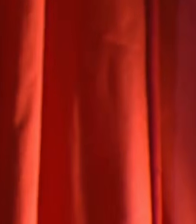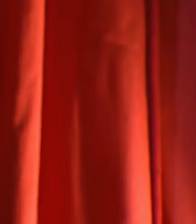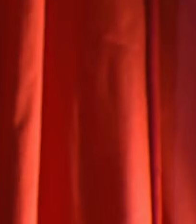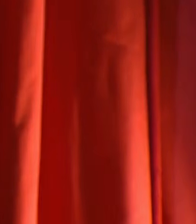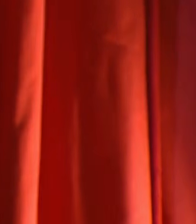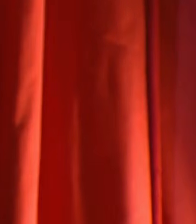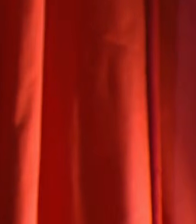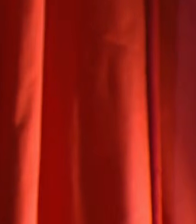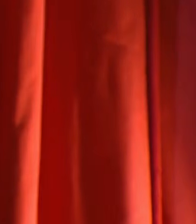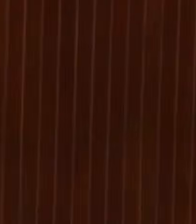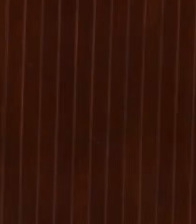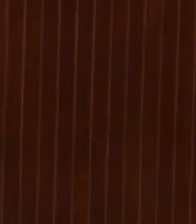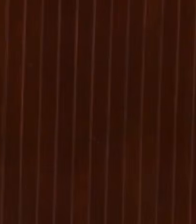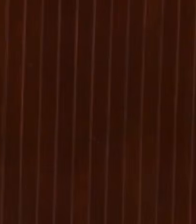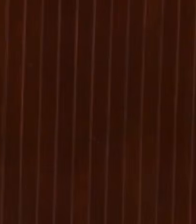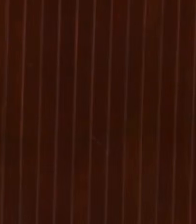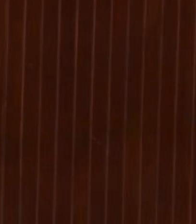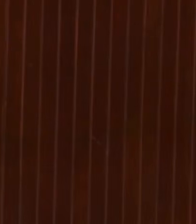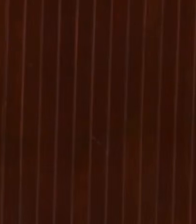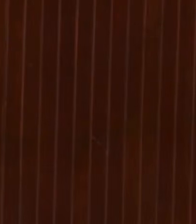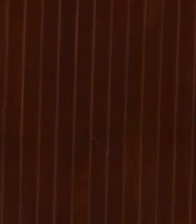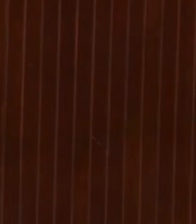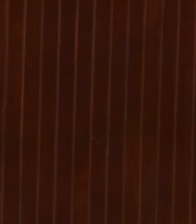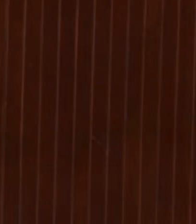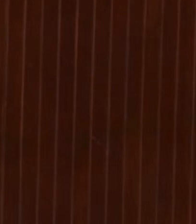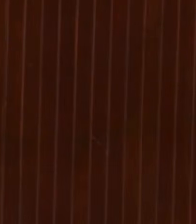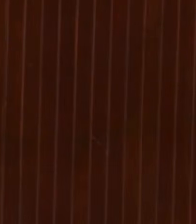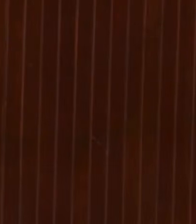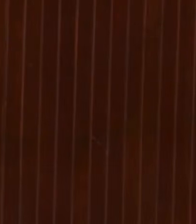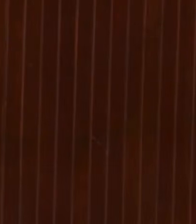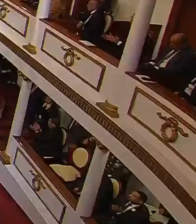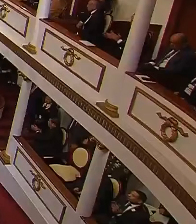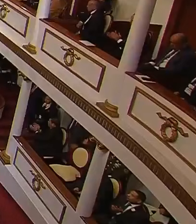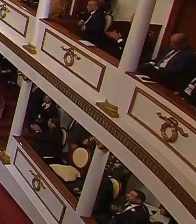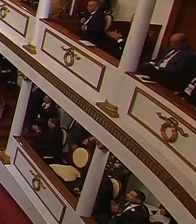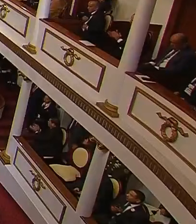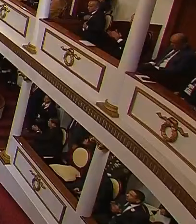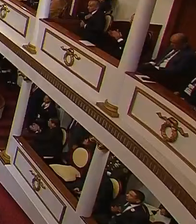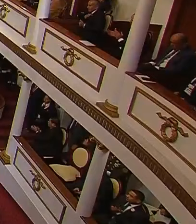a senadoras, senadores, diputadas y diputados. Han sido